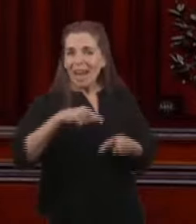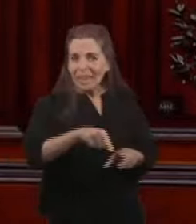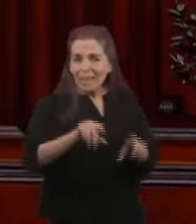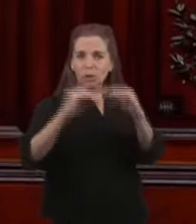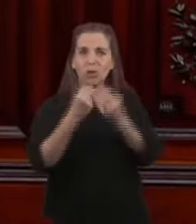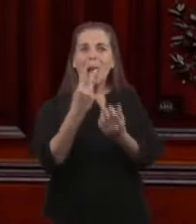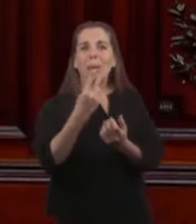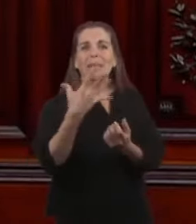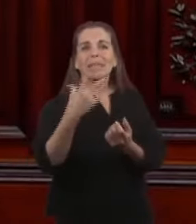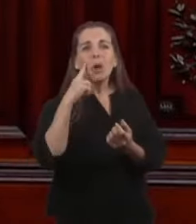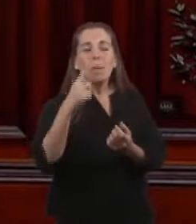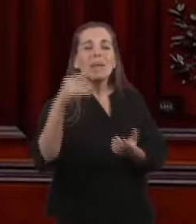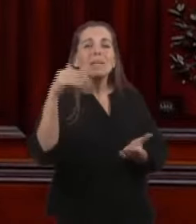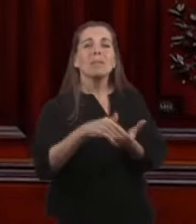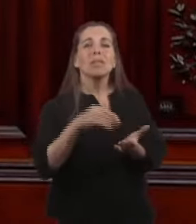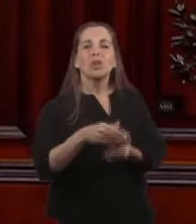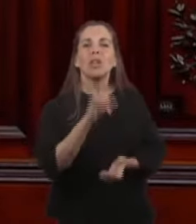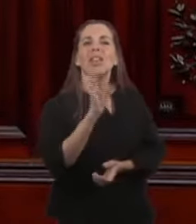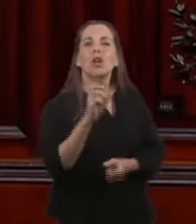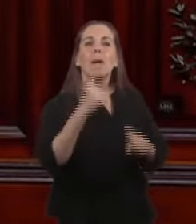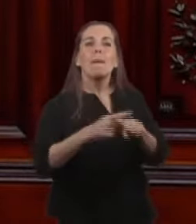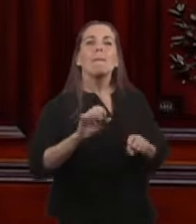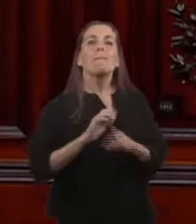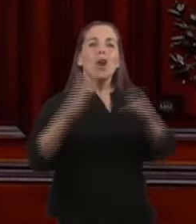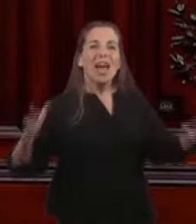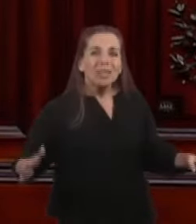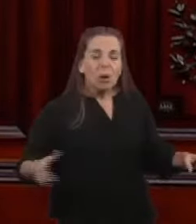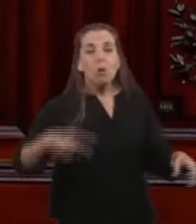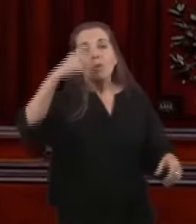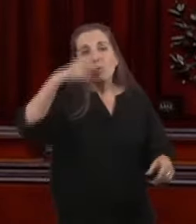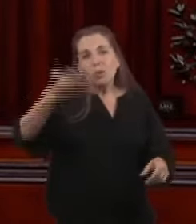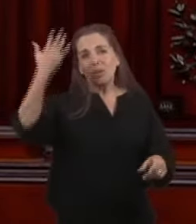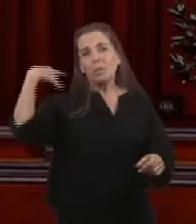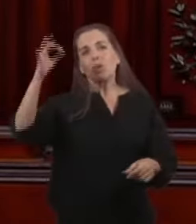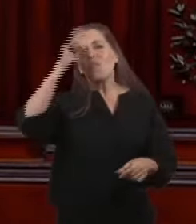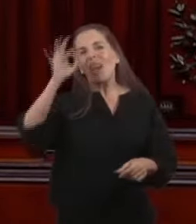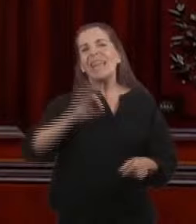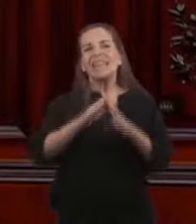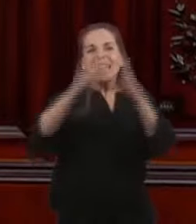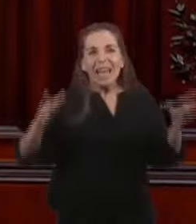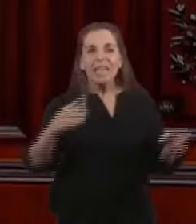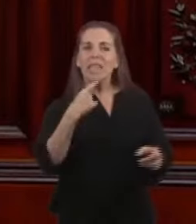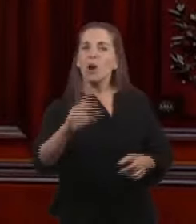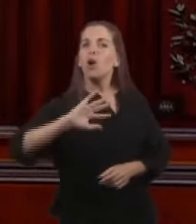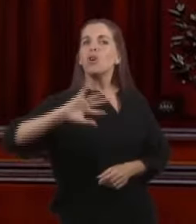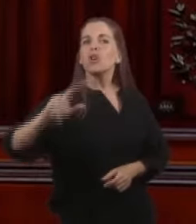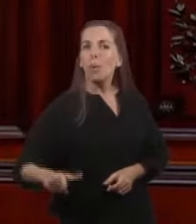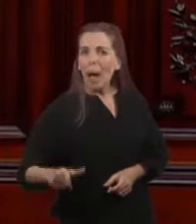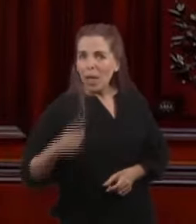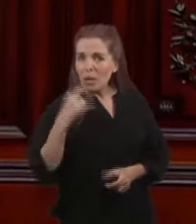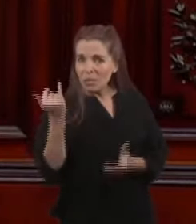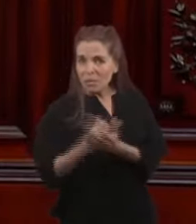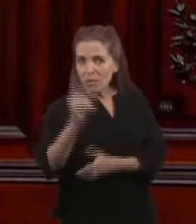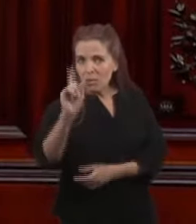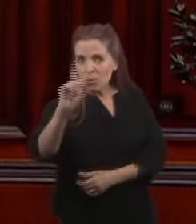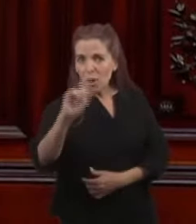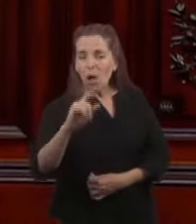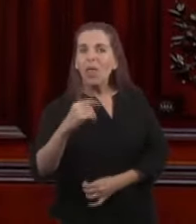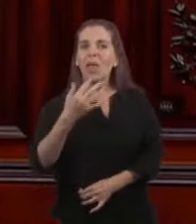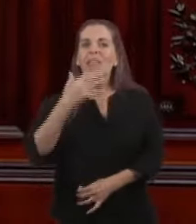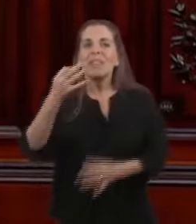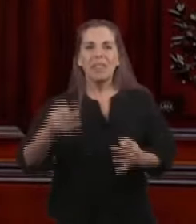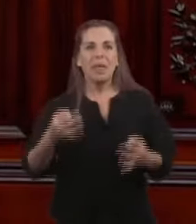dólares por año en señoreaje los últimos 20 años y digo robado no como eufemismo sino en sentido